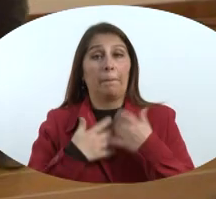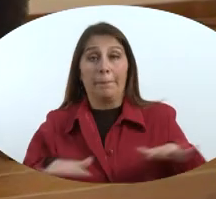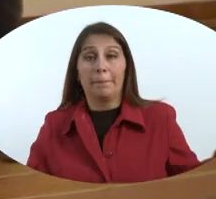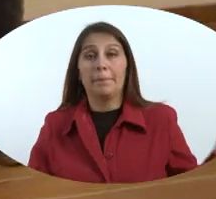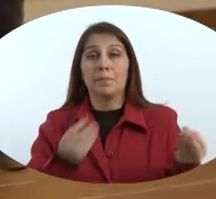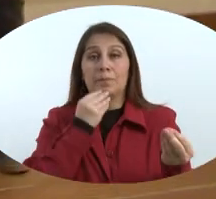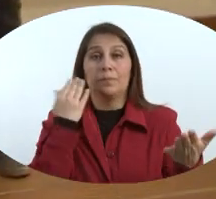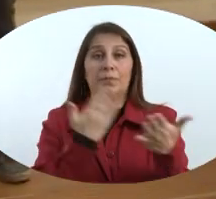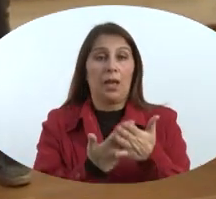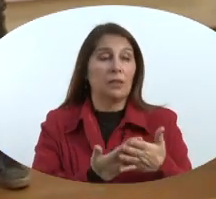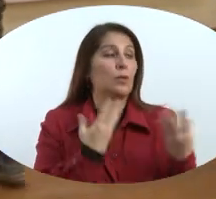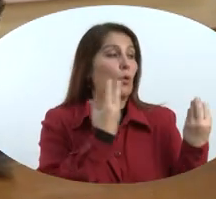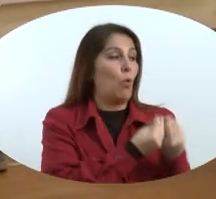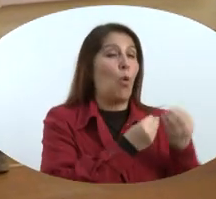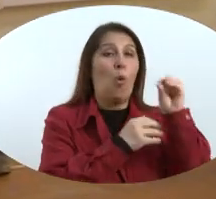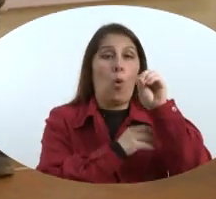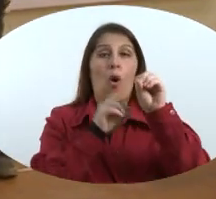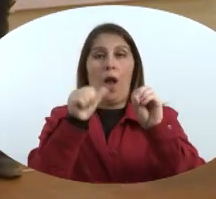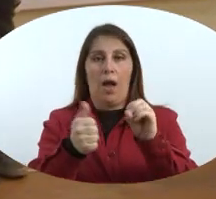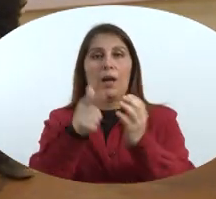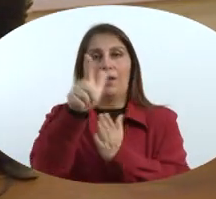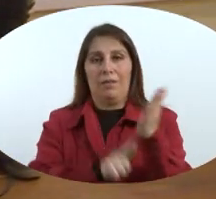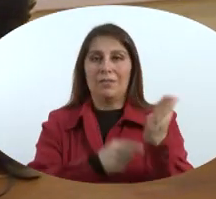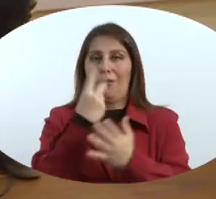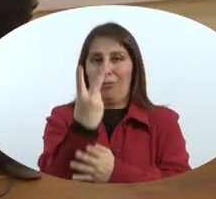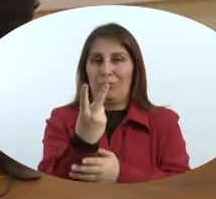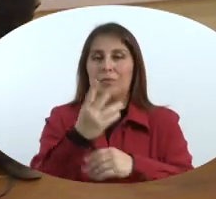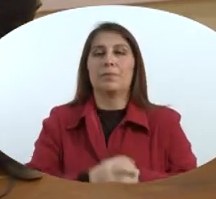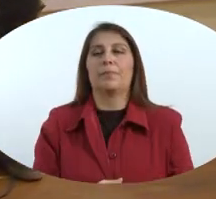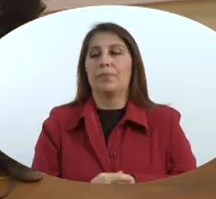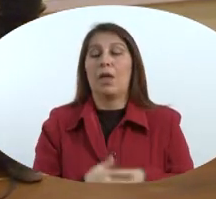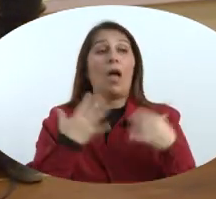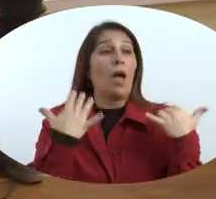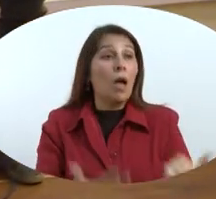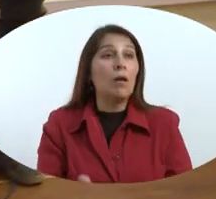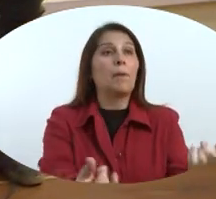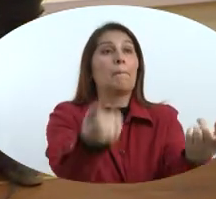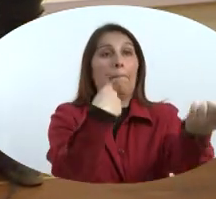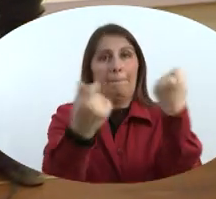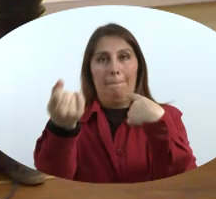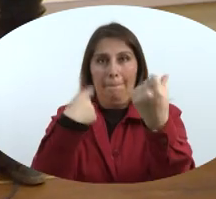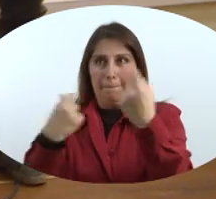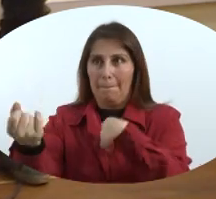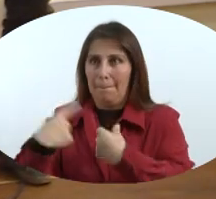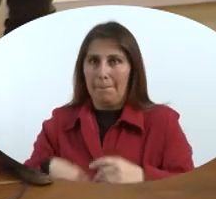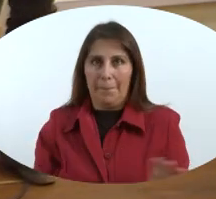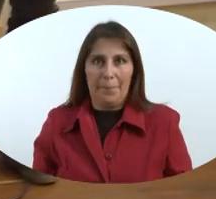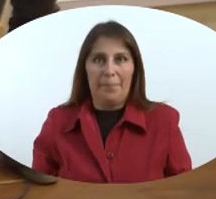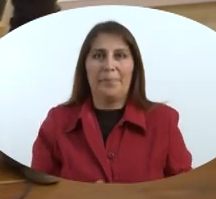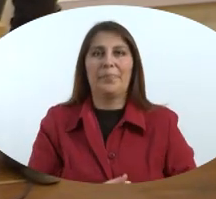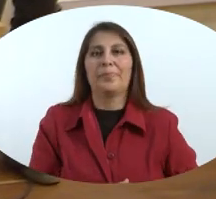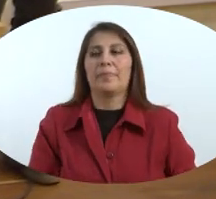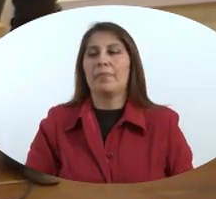bueno muchas gracias a los compañeros compañeras de la plancha número dos vamos a la sesión de preguntas